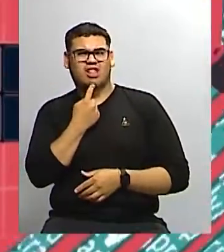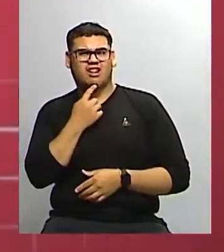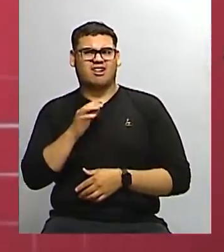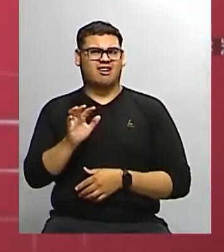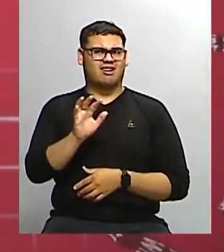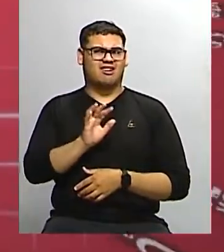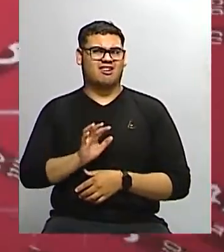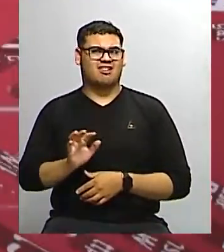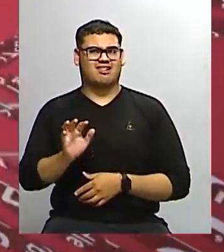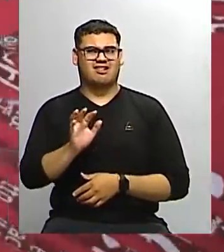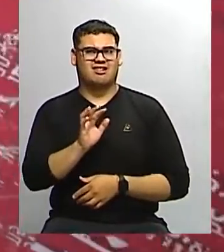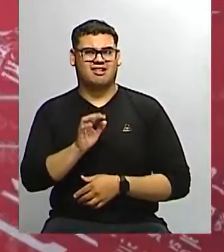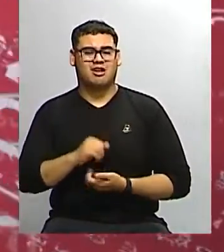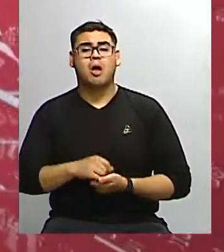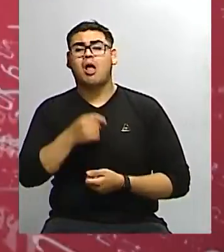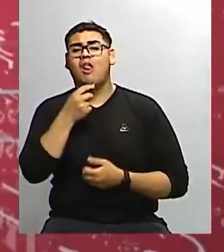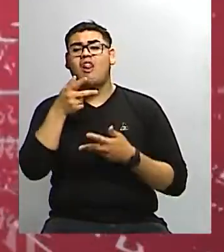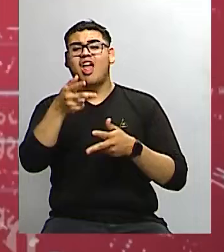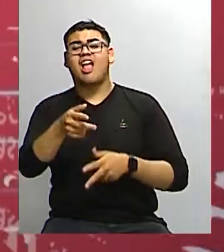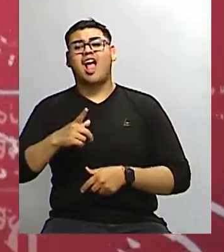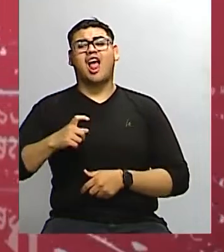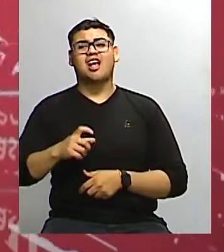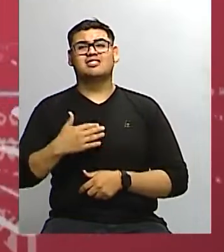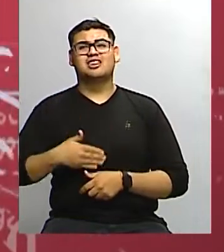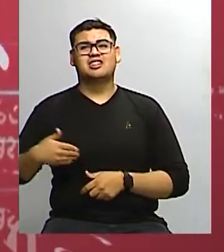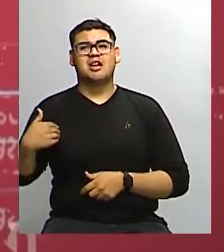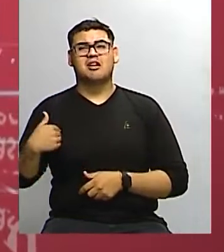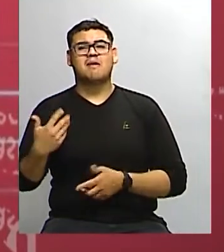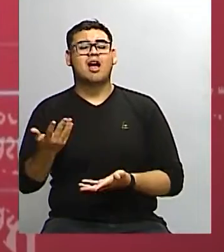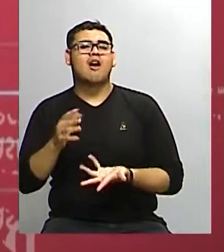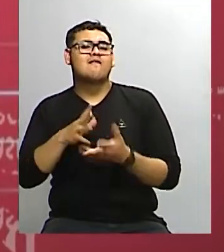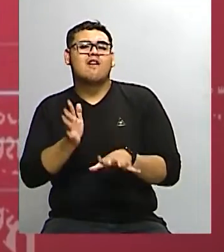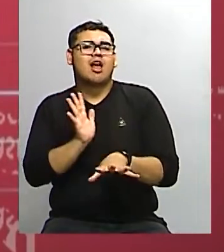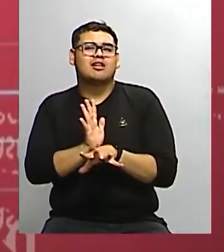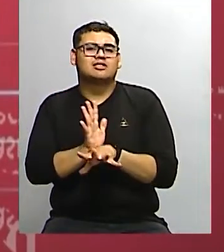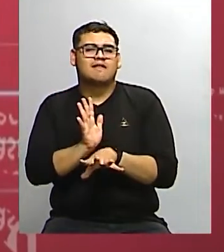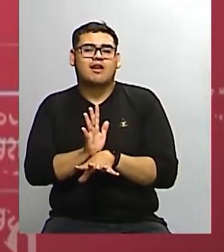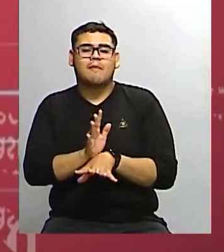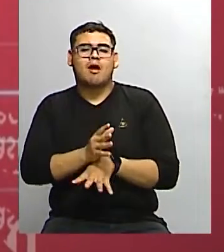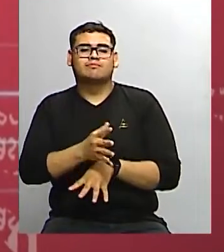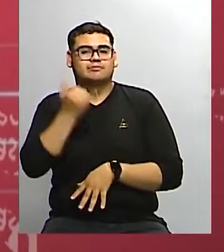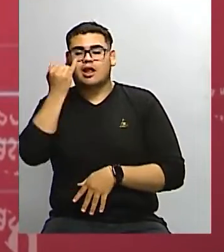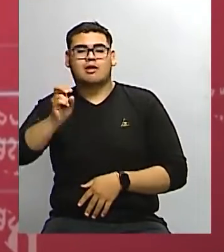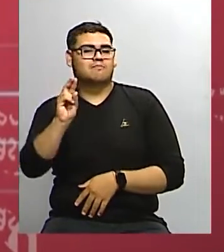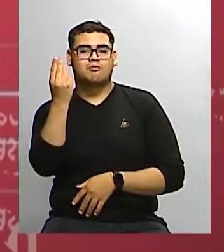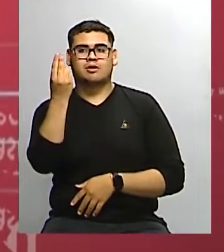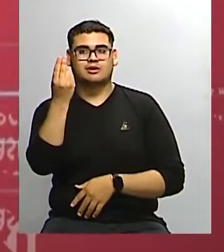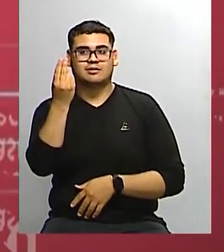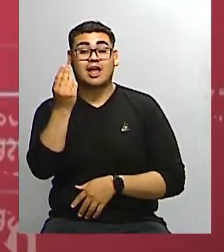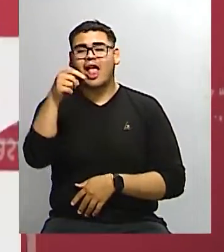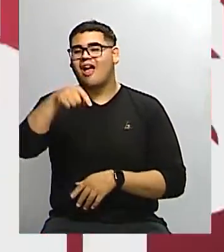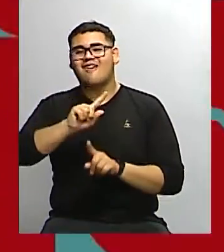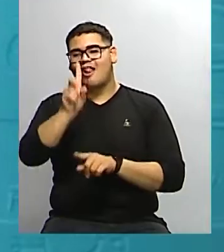asociaba, si te decían tenés cáncer de mama, casi que te decían, bueno, lo asociabas con la muerte. Y entonces ahora eso ha